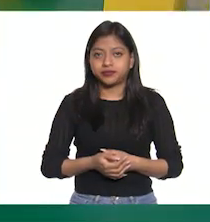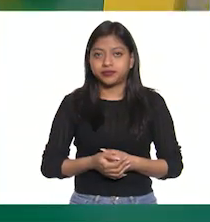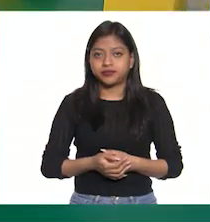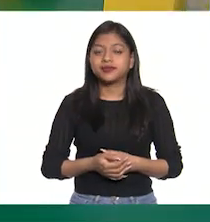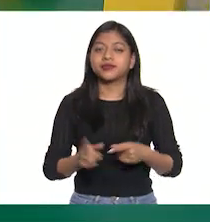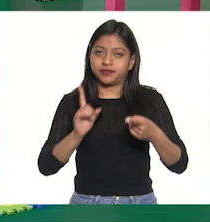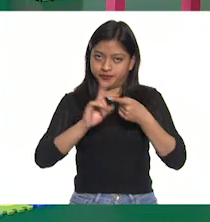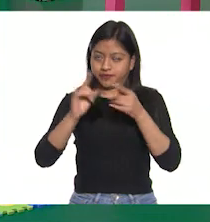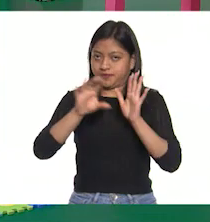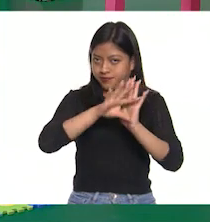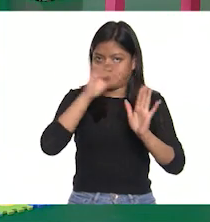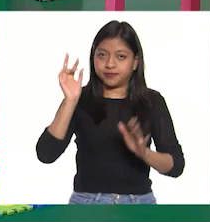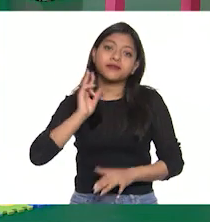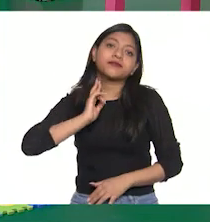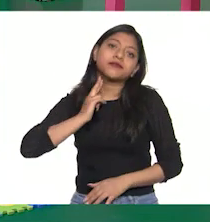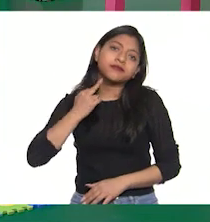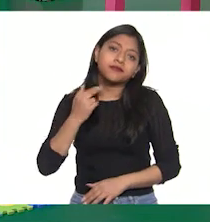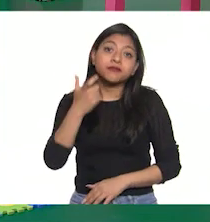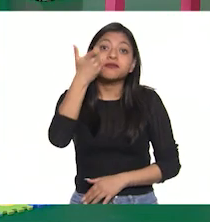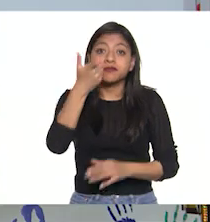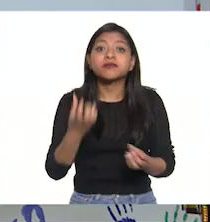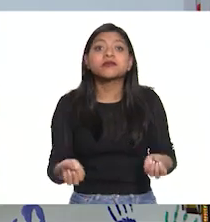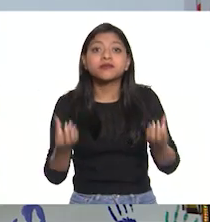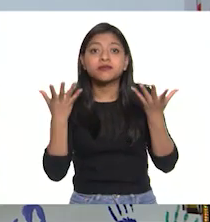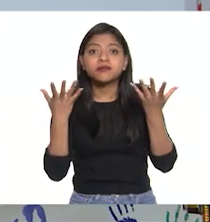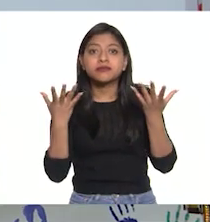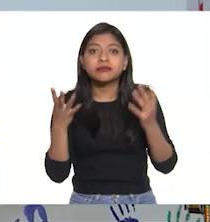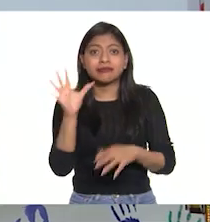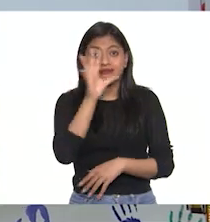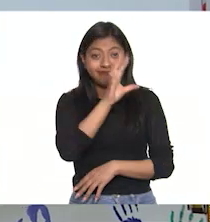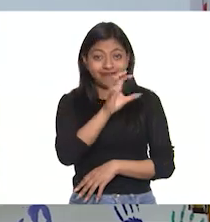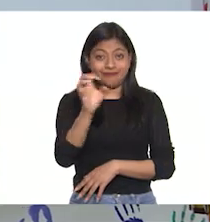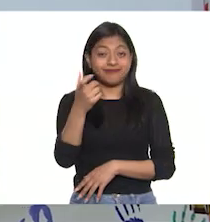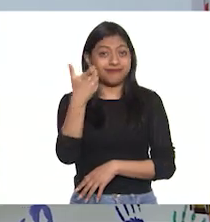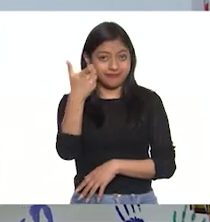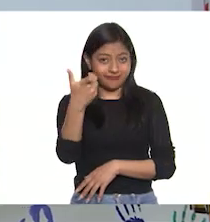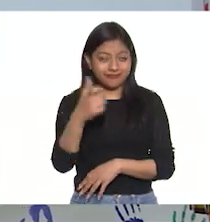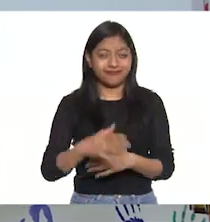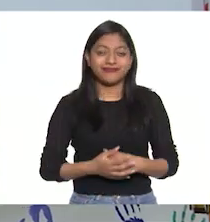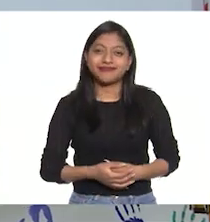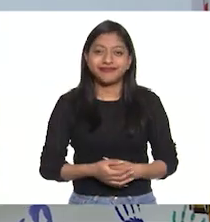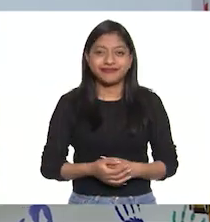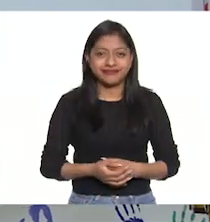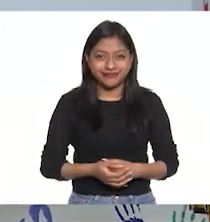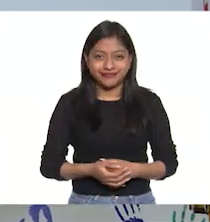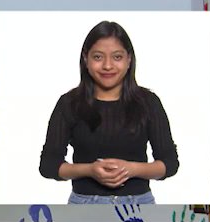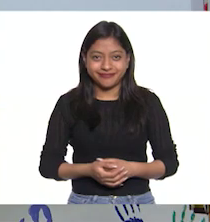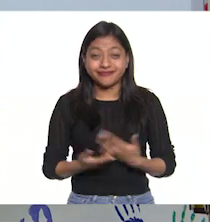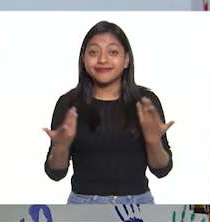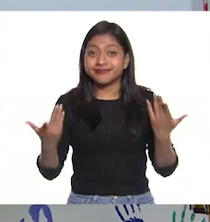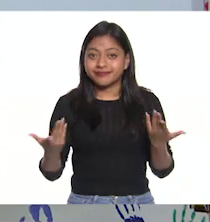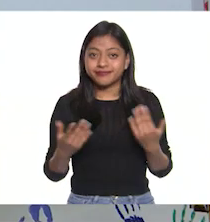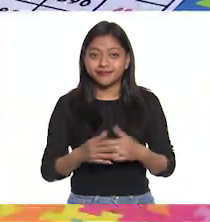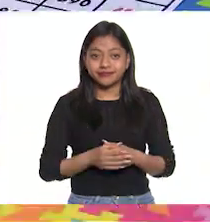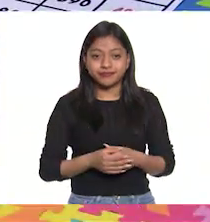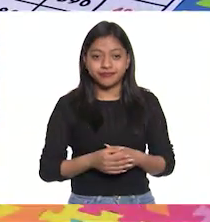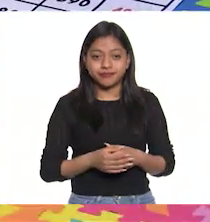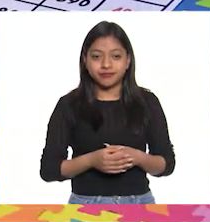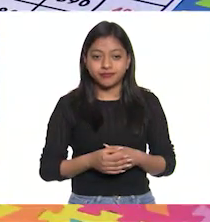el robot. Ok. ¿Cuánto cuesta? ¡Ay, 500 pesos! Ok, entonces. Entonces aquí